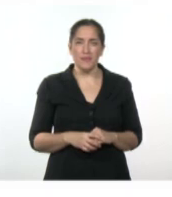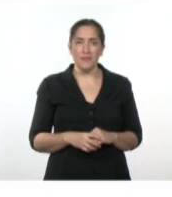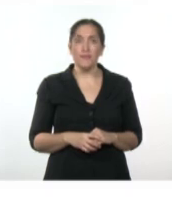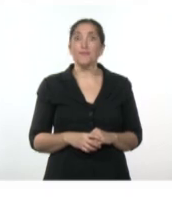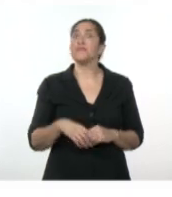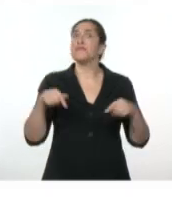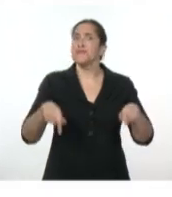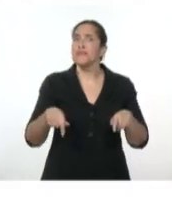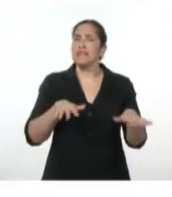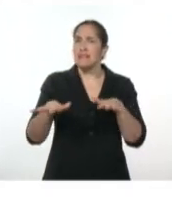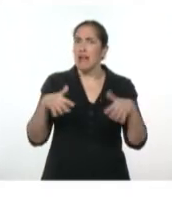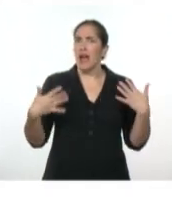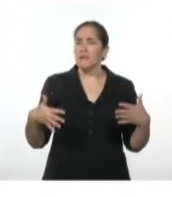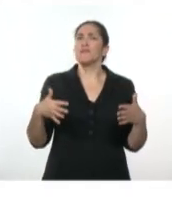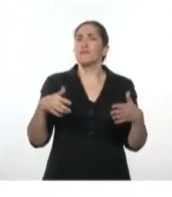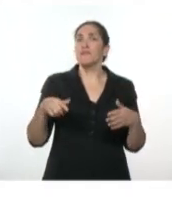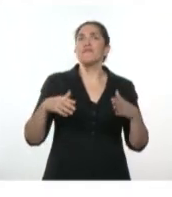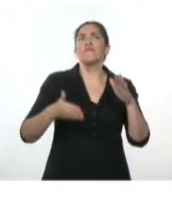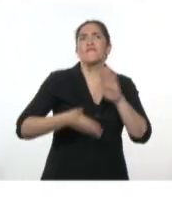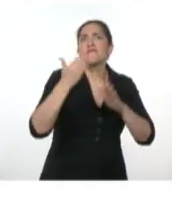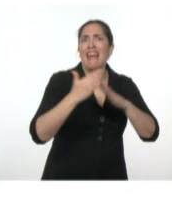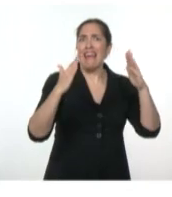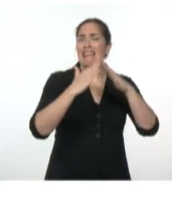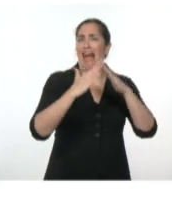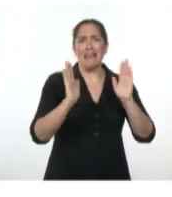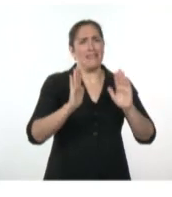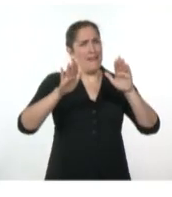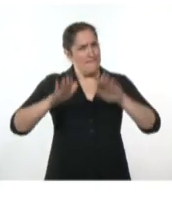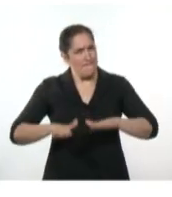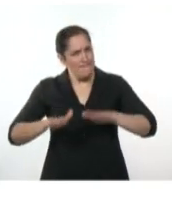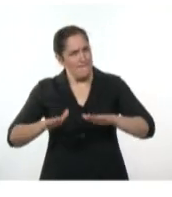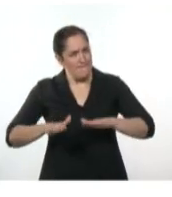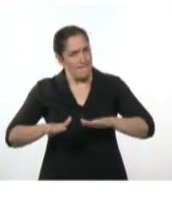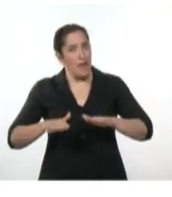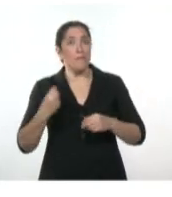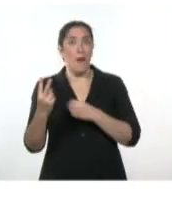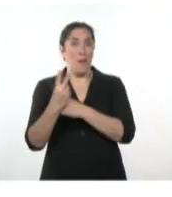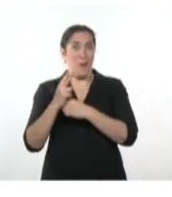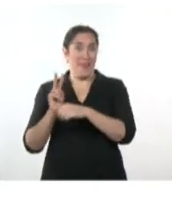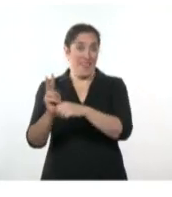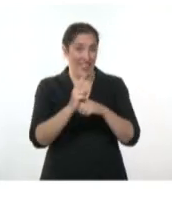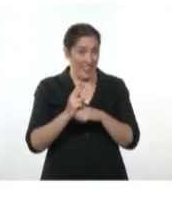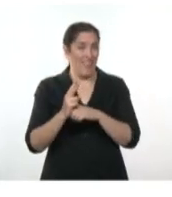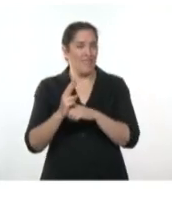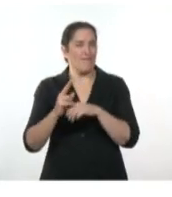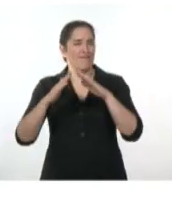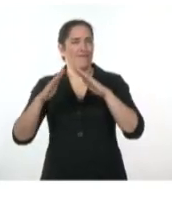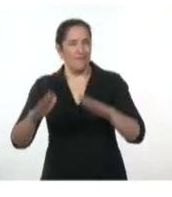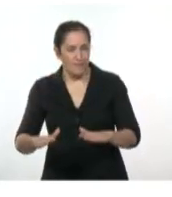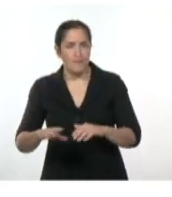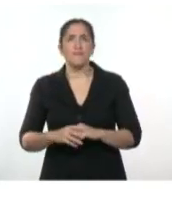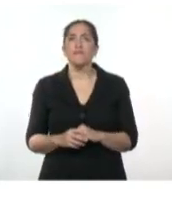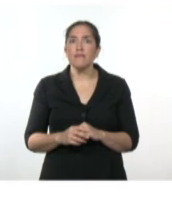Estamos atravesando una etapa en la que debemos salir de casa lo menos posible para cuidarnos a nosotros y a los demás. Por